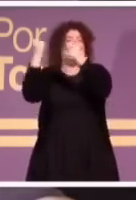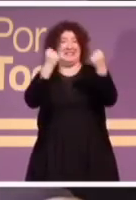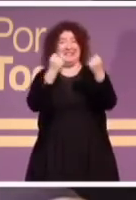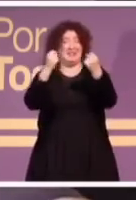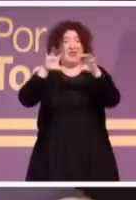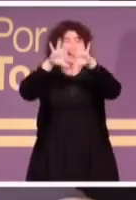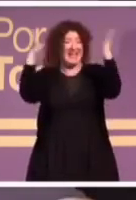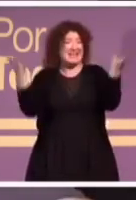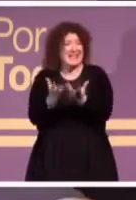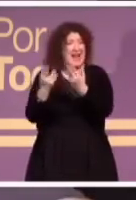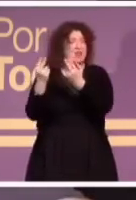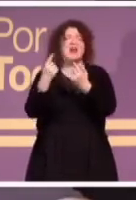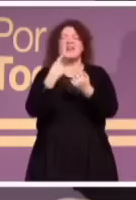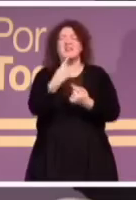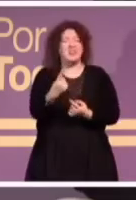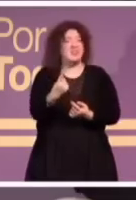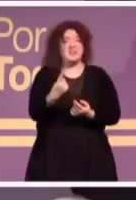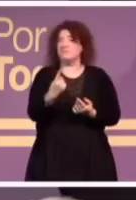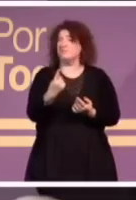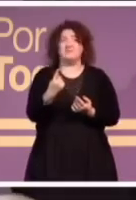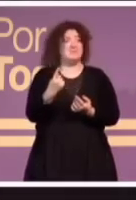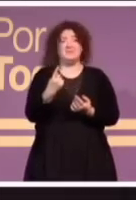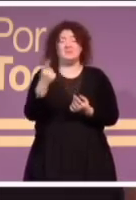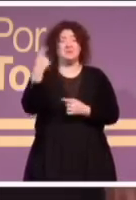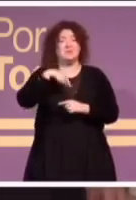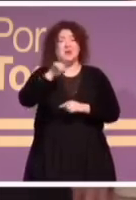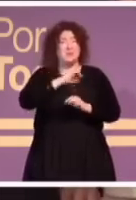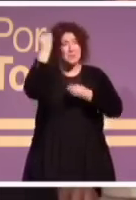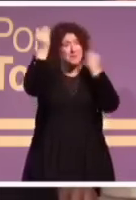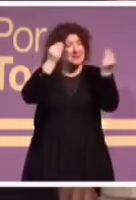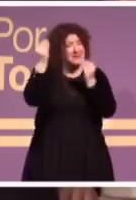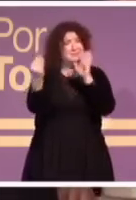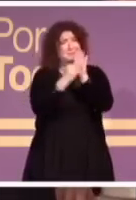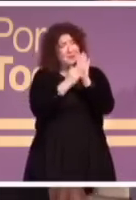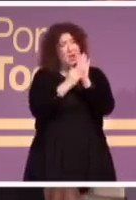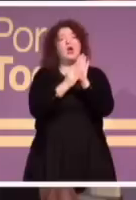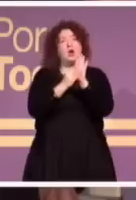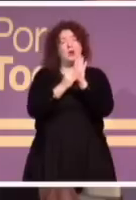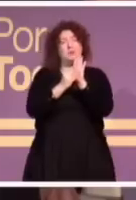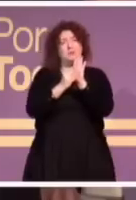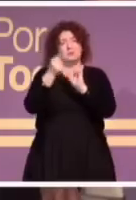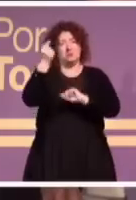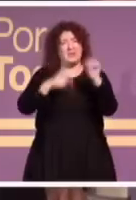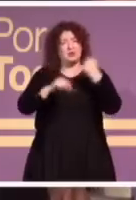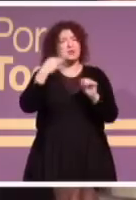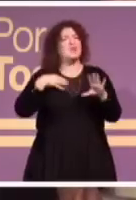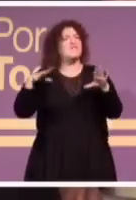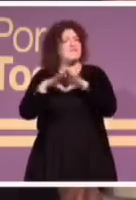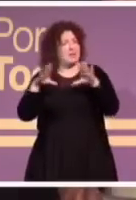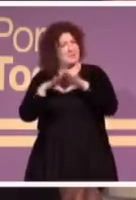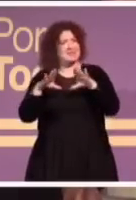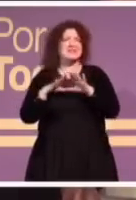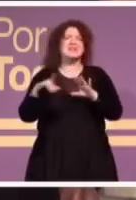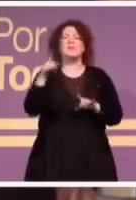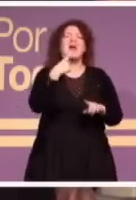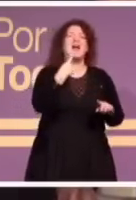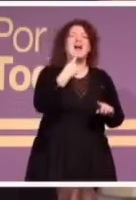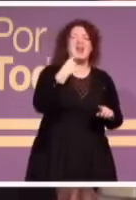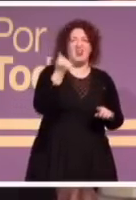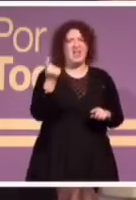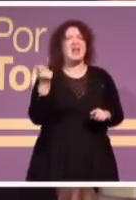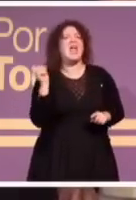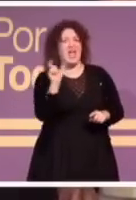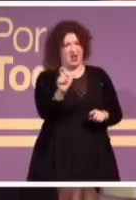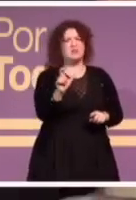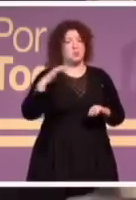sin presupuestos feministas no se pueden hacer políticas feministas, que menos lacitos y más dineritos, que era lo que le decía el